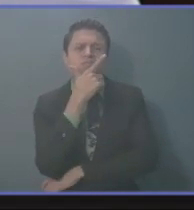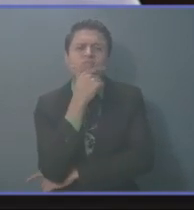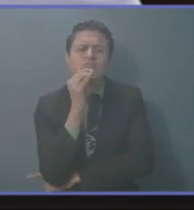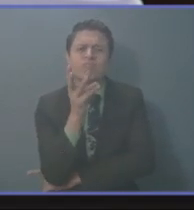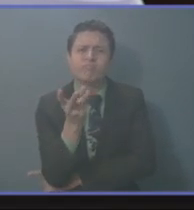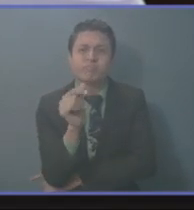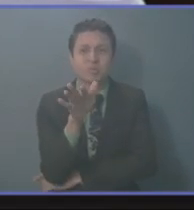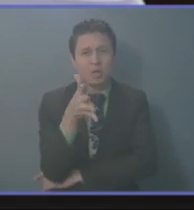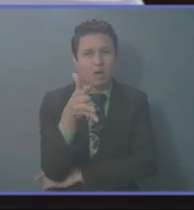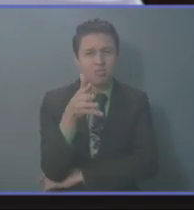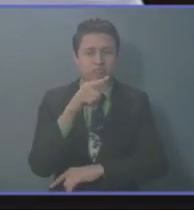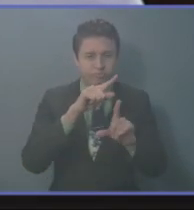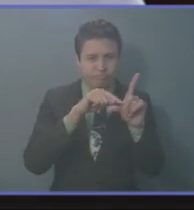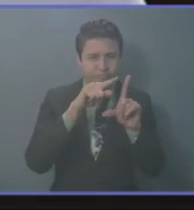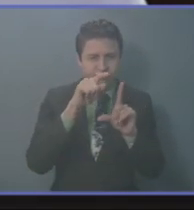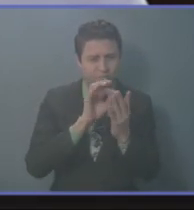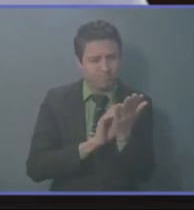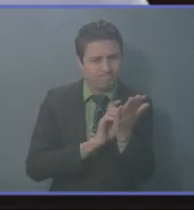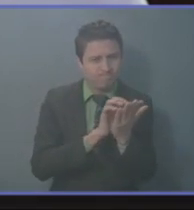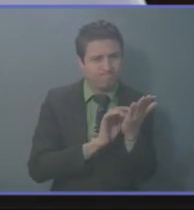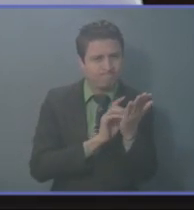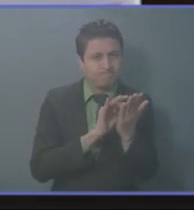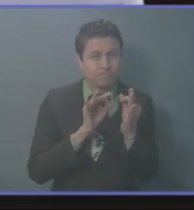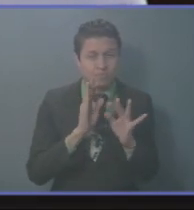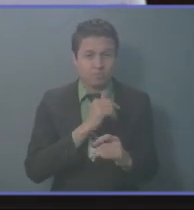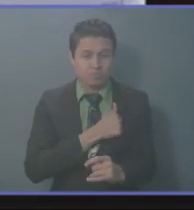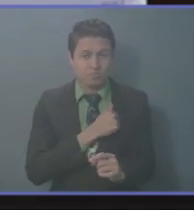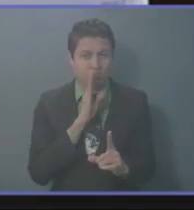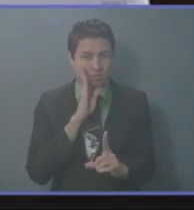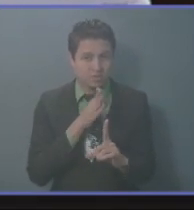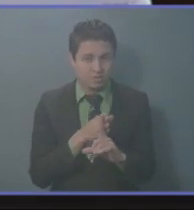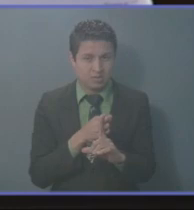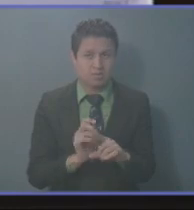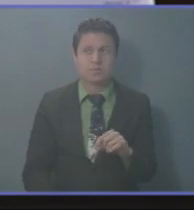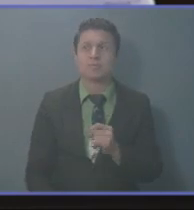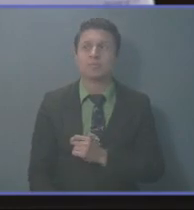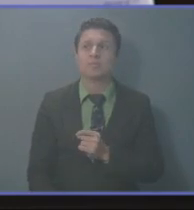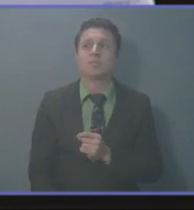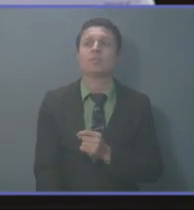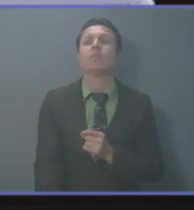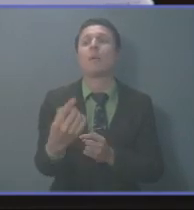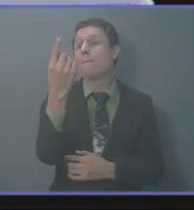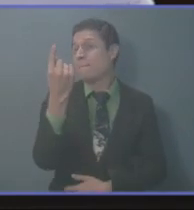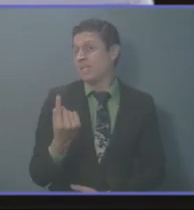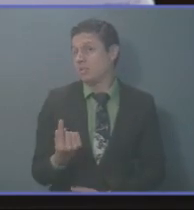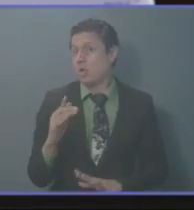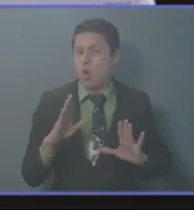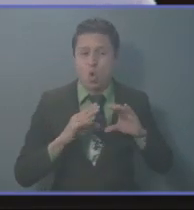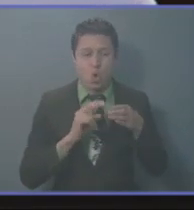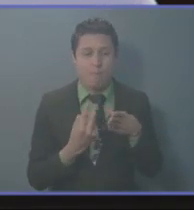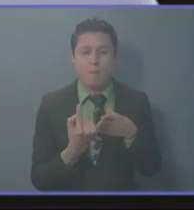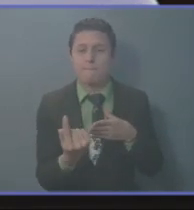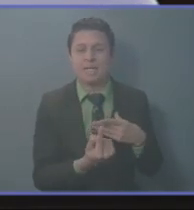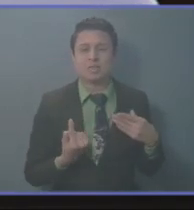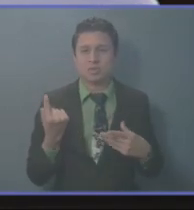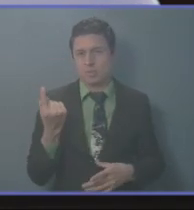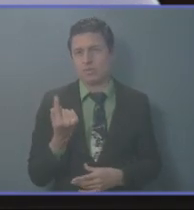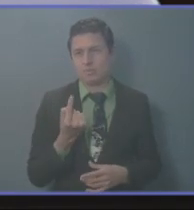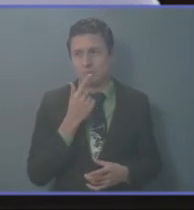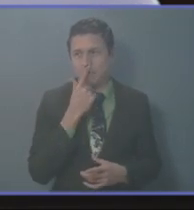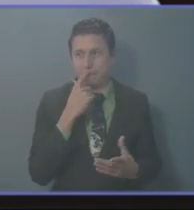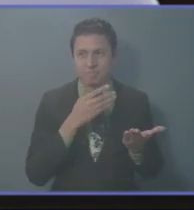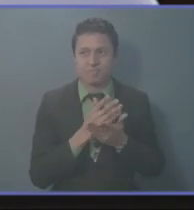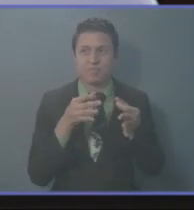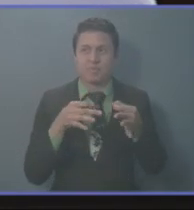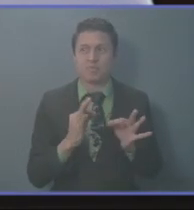este límite se acumulará la responsabilidad directa y contingente de una persona o grupo de personas de